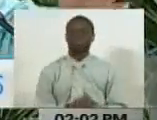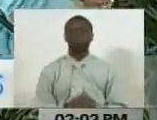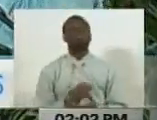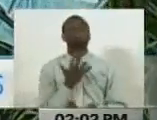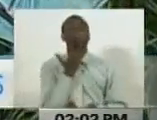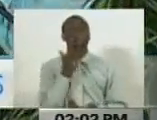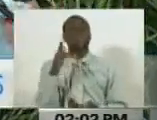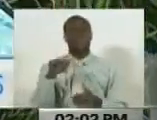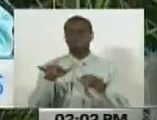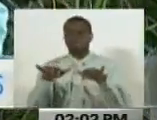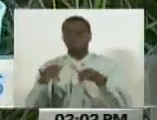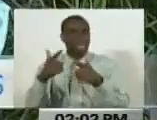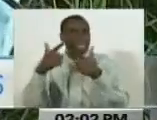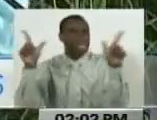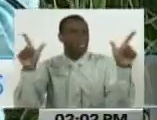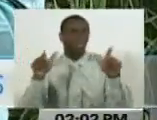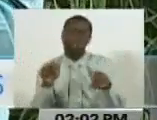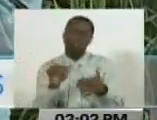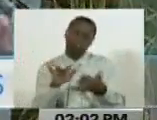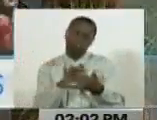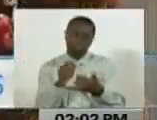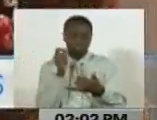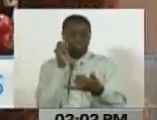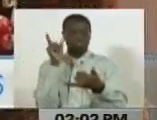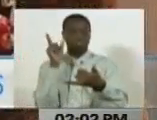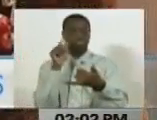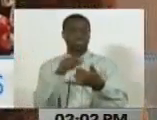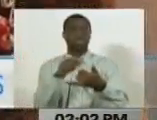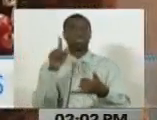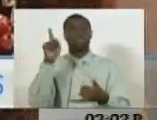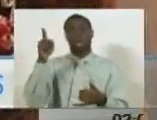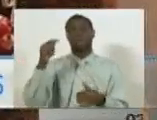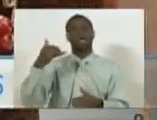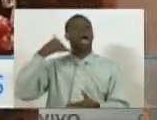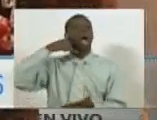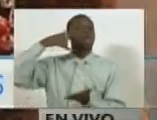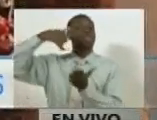de libre acceso. Hay que hablar con la CanTV